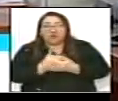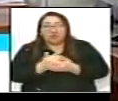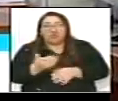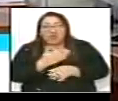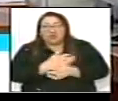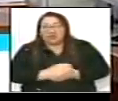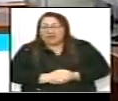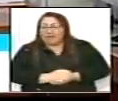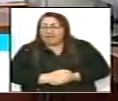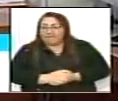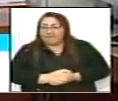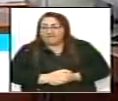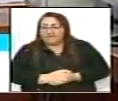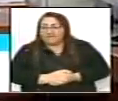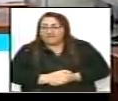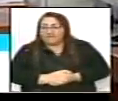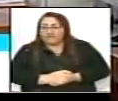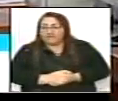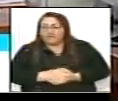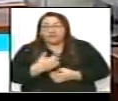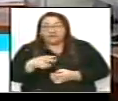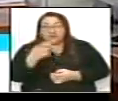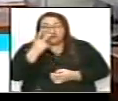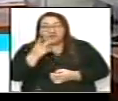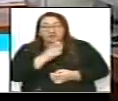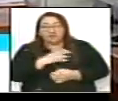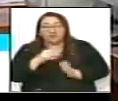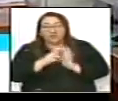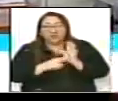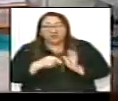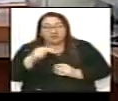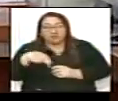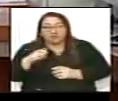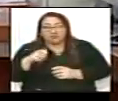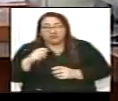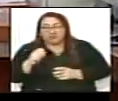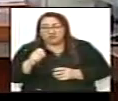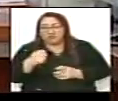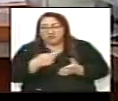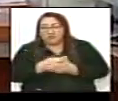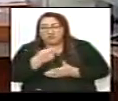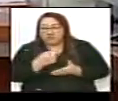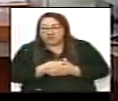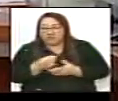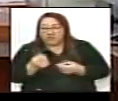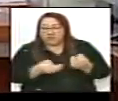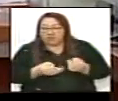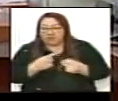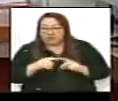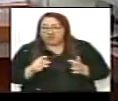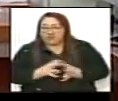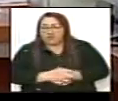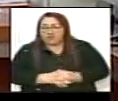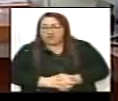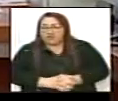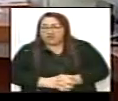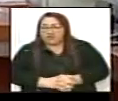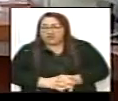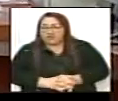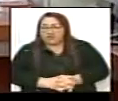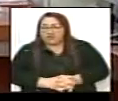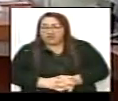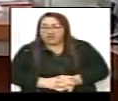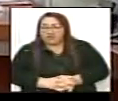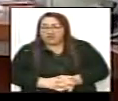beneficiaban. Porque ahí hemos visto que el gobernador regional del norte compró a precios diferenciados la